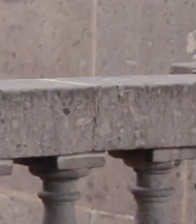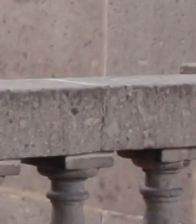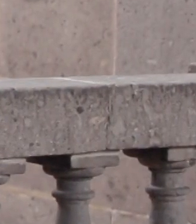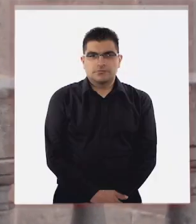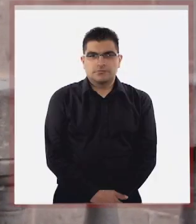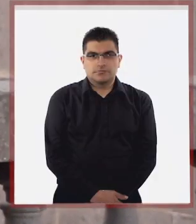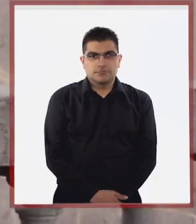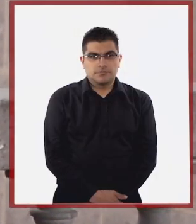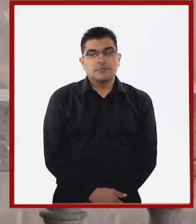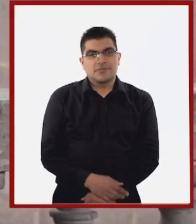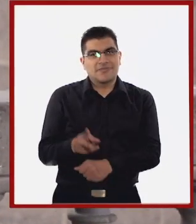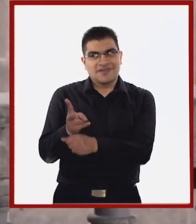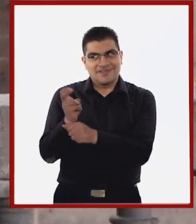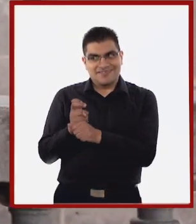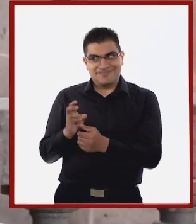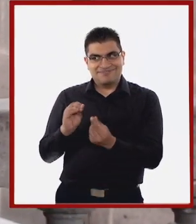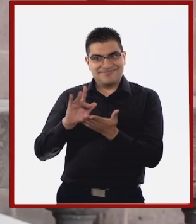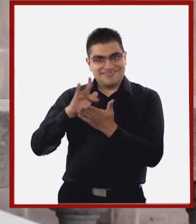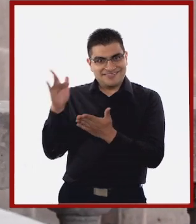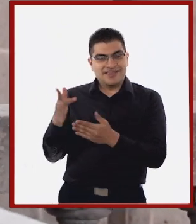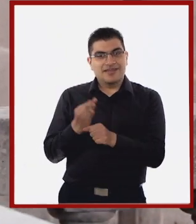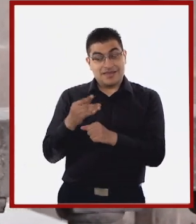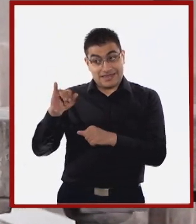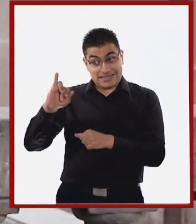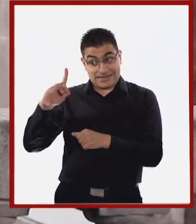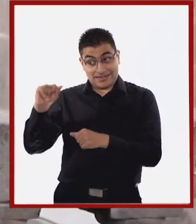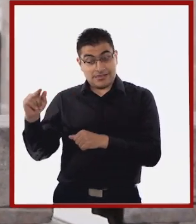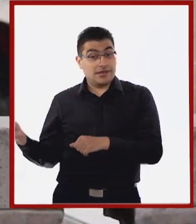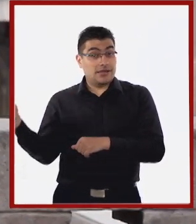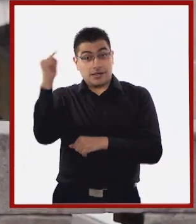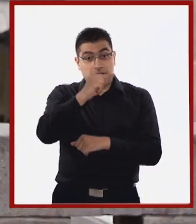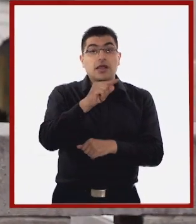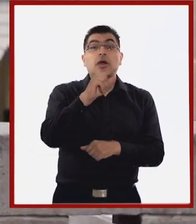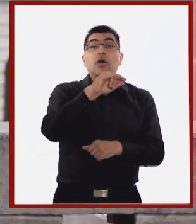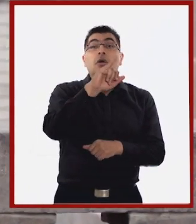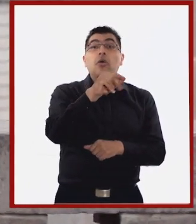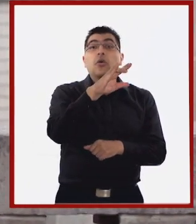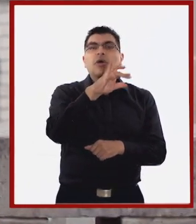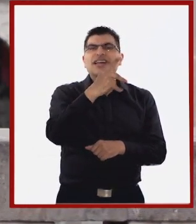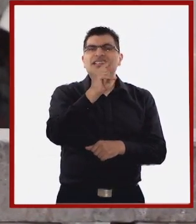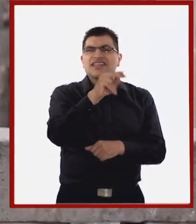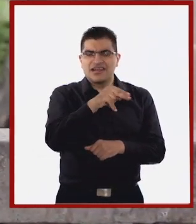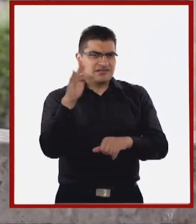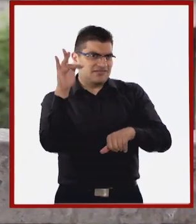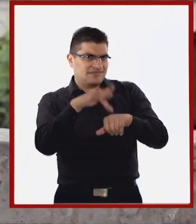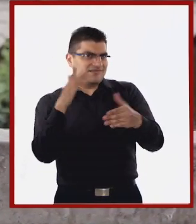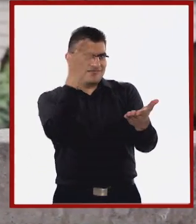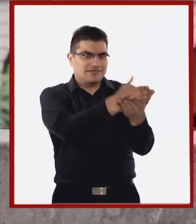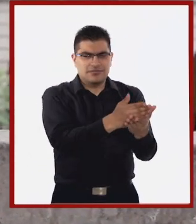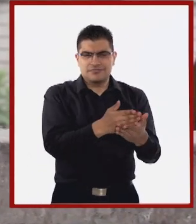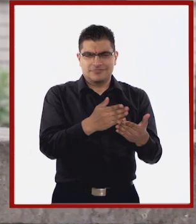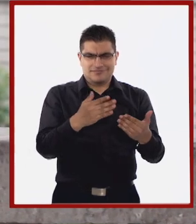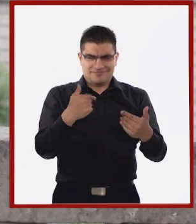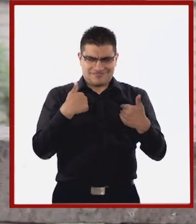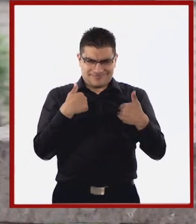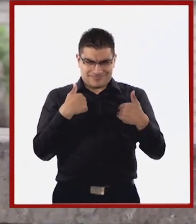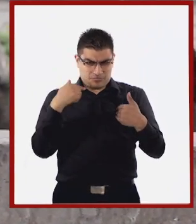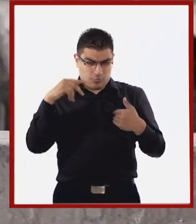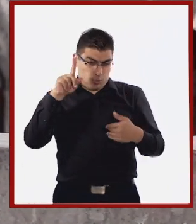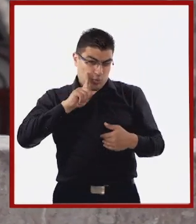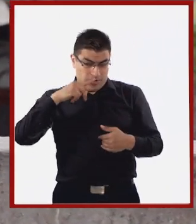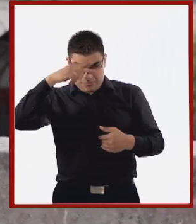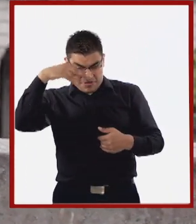Le agradecemos a nuestro invitado y ahora vamos de Irlanda a Juchitán. A ver, ¿cómo es que yo, una mujer de la Ciudad de